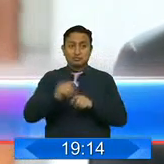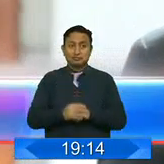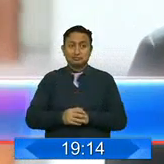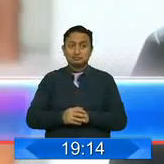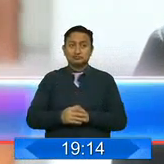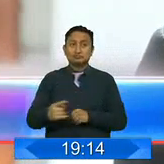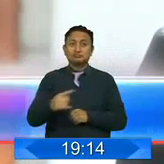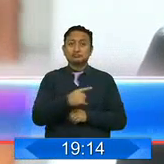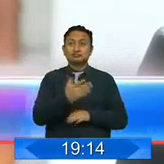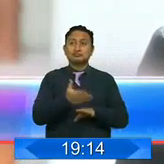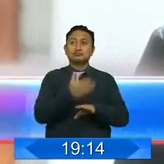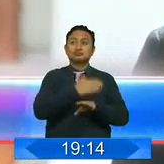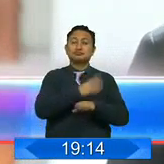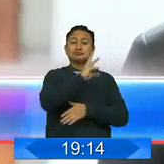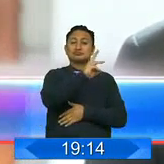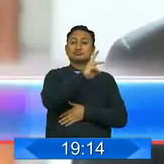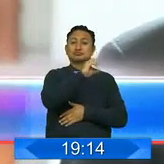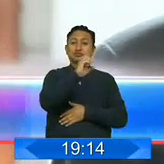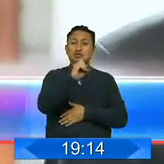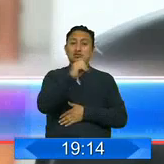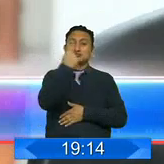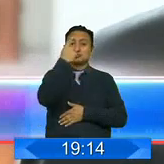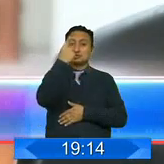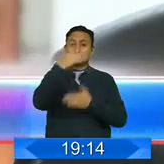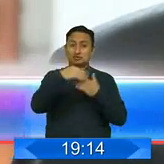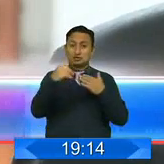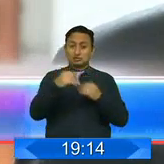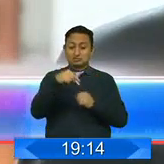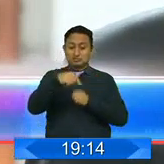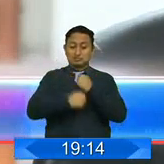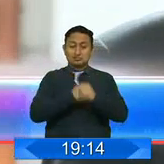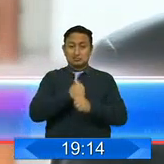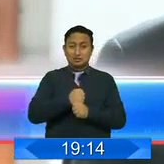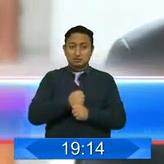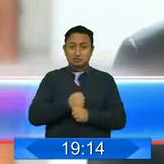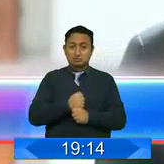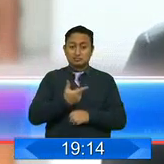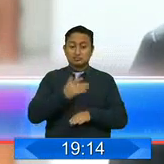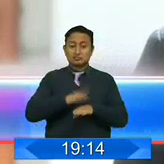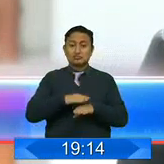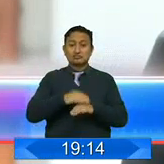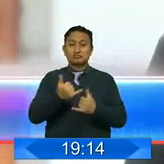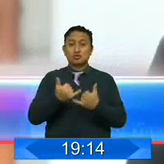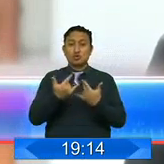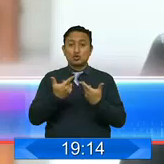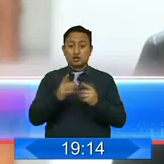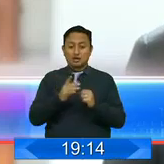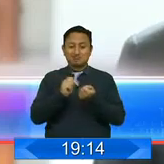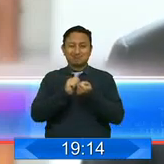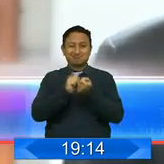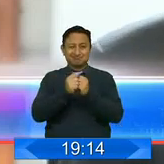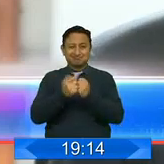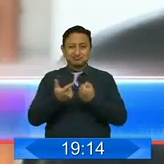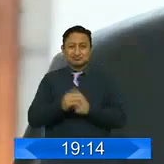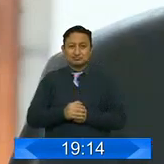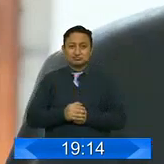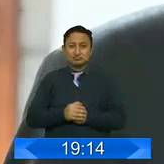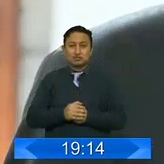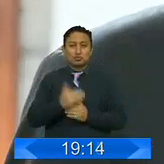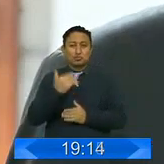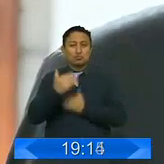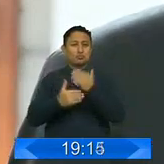no sobrepasaba los 600 millones de dólares. Este año, con los instrumentos que se tienen previstos, vamos a